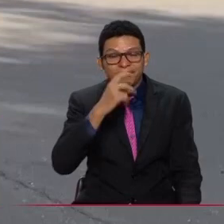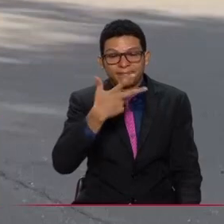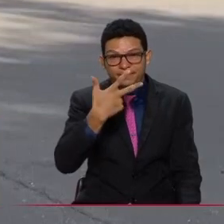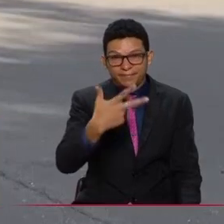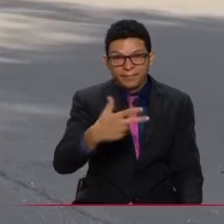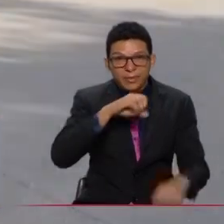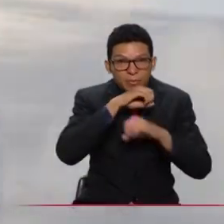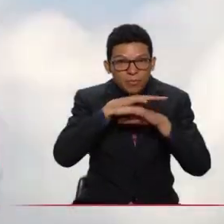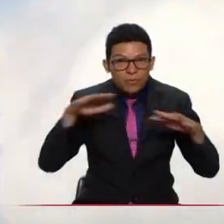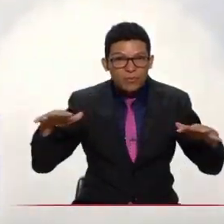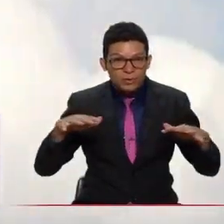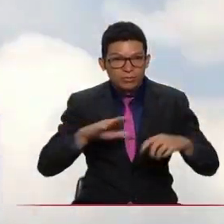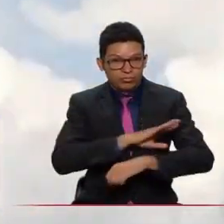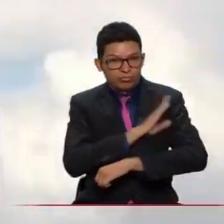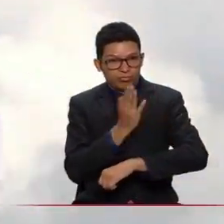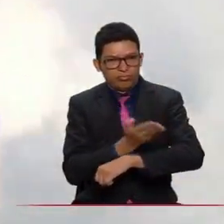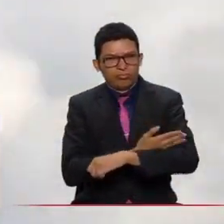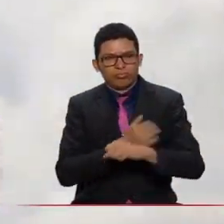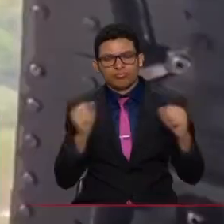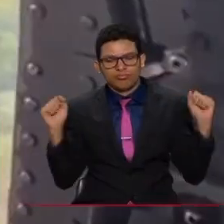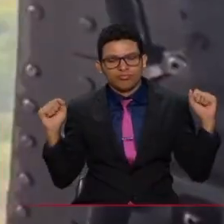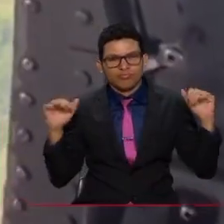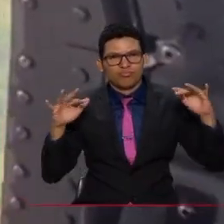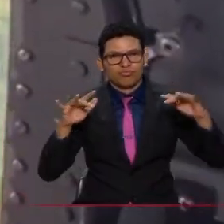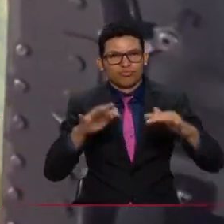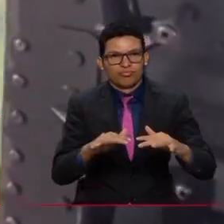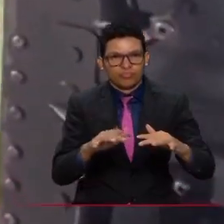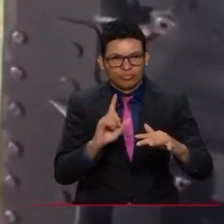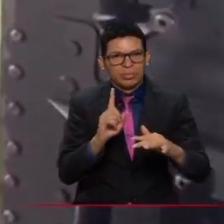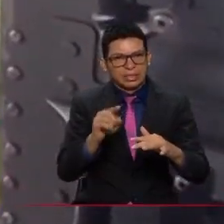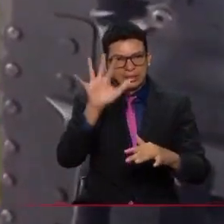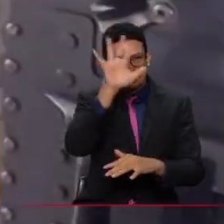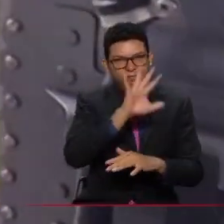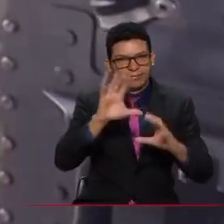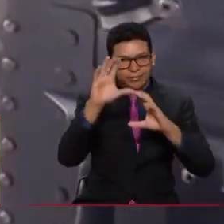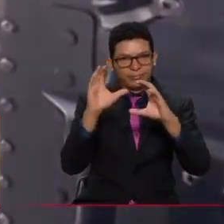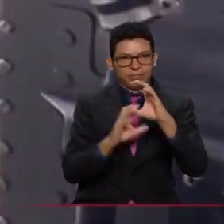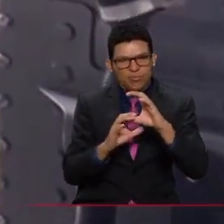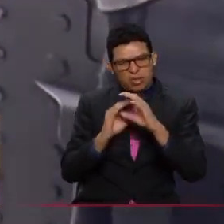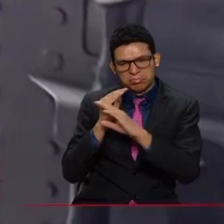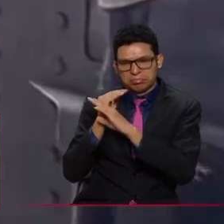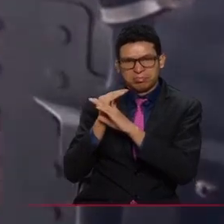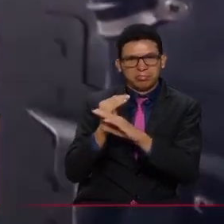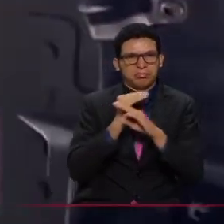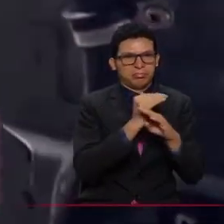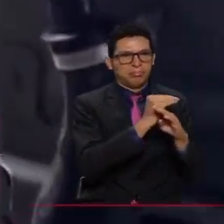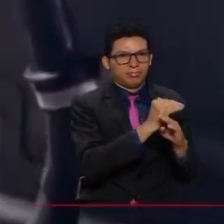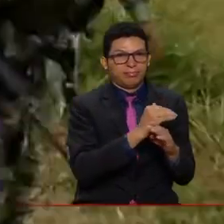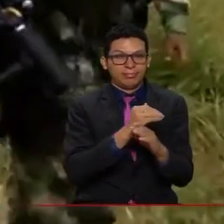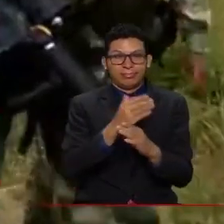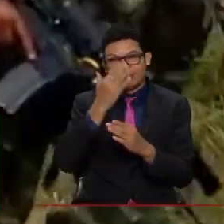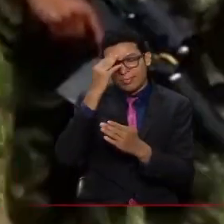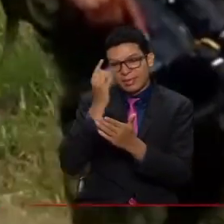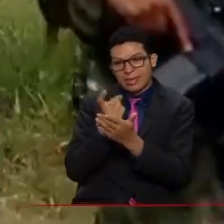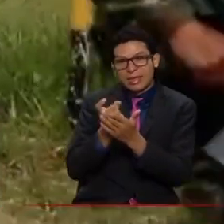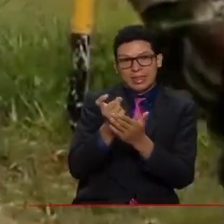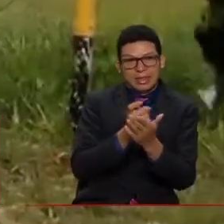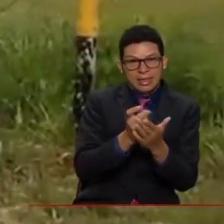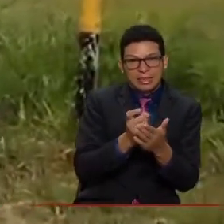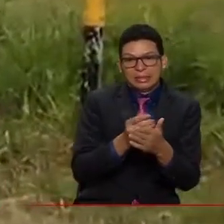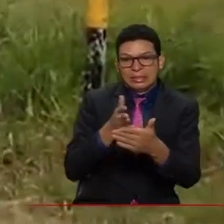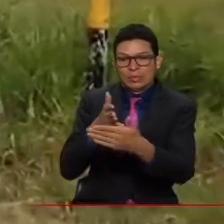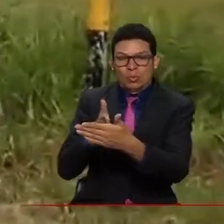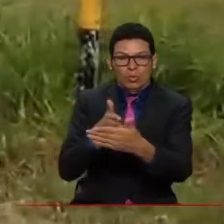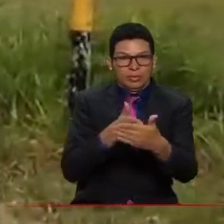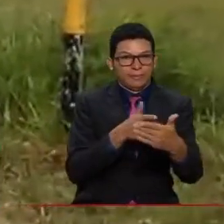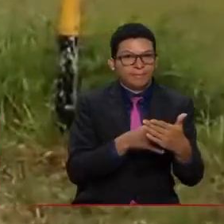fuerzas públicas están concentradas en el departamento con el fin de contrarrestar todos estos ataques y constantes hostigamientos que se